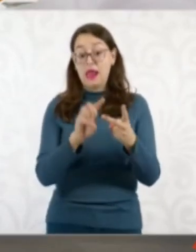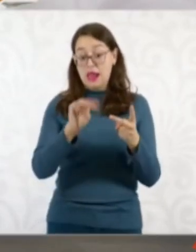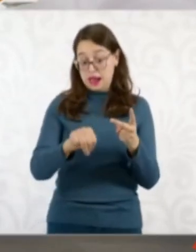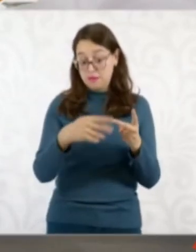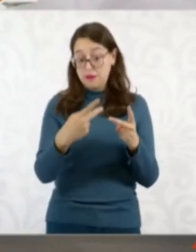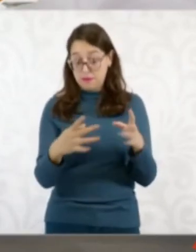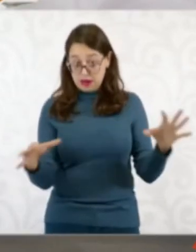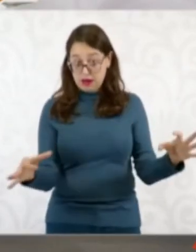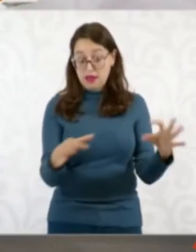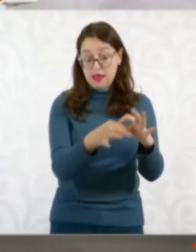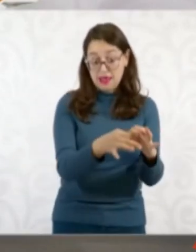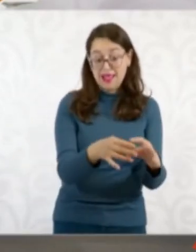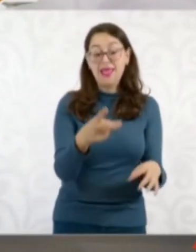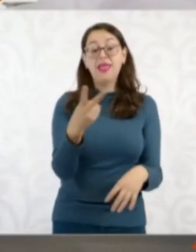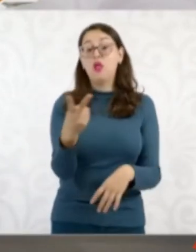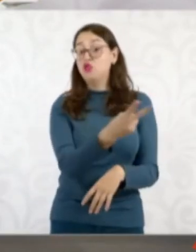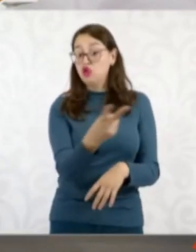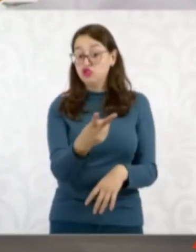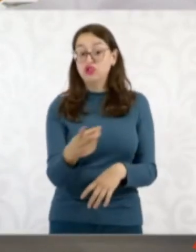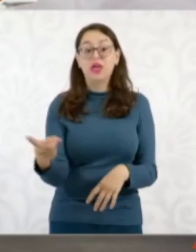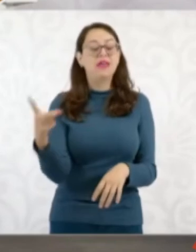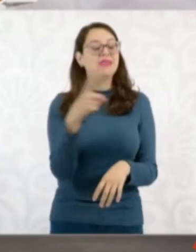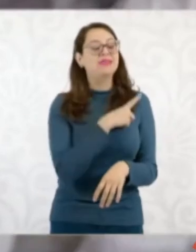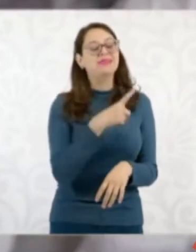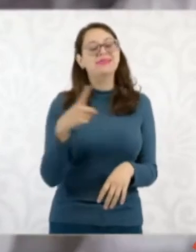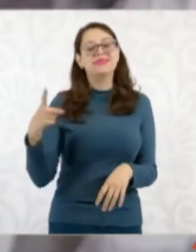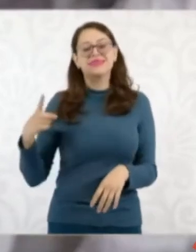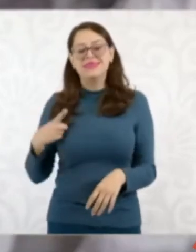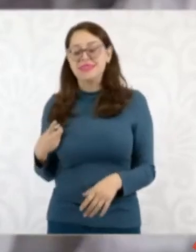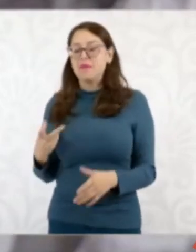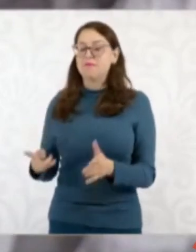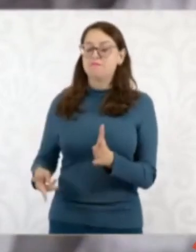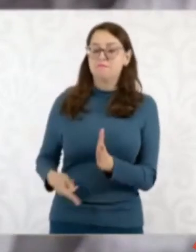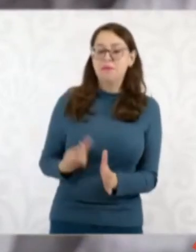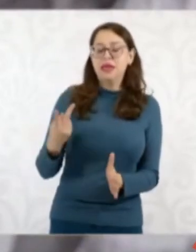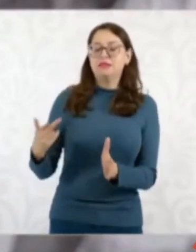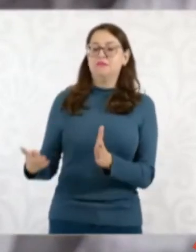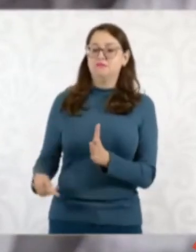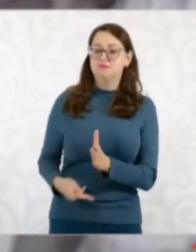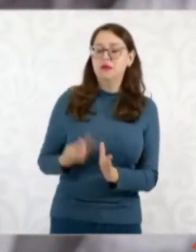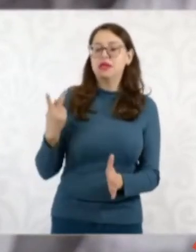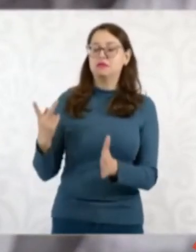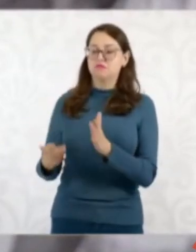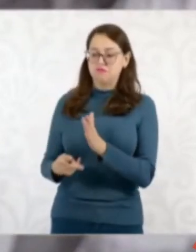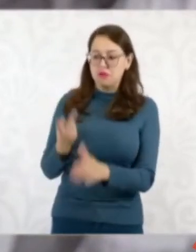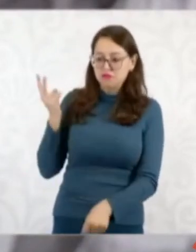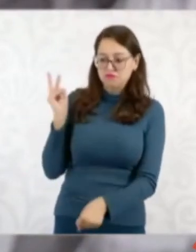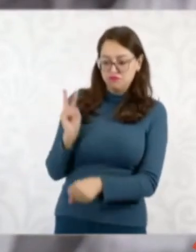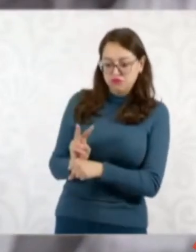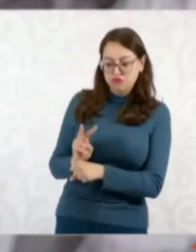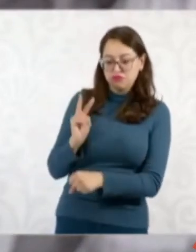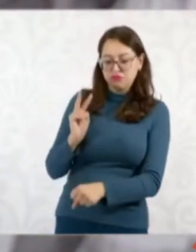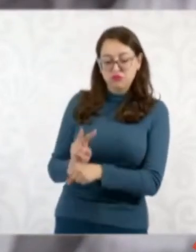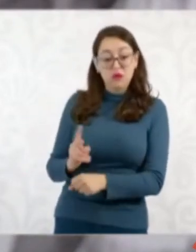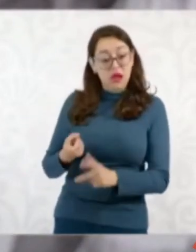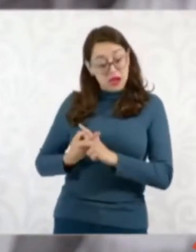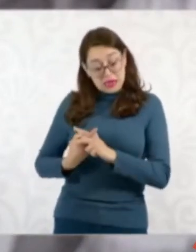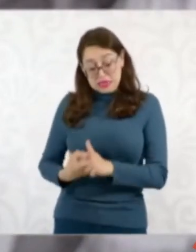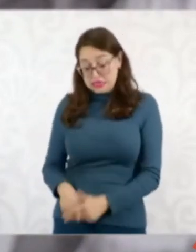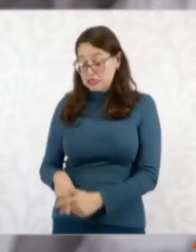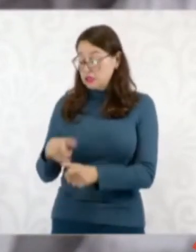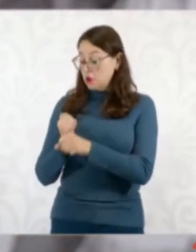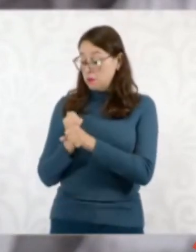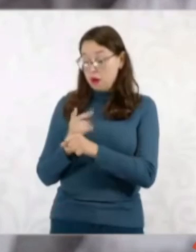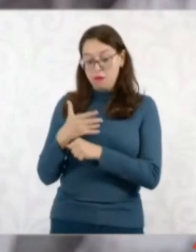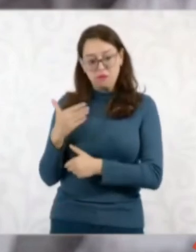la misma, deberán intervenir de manera continua en todas las etapas del procedimiento penal, desde su inicio